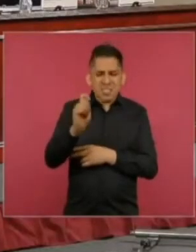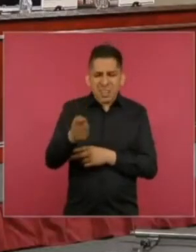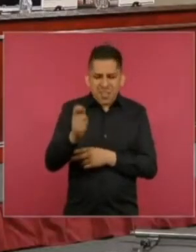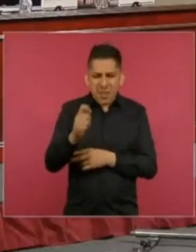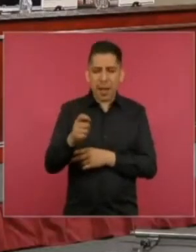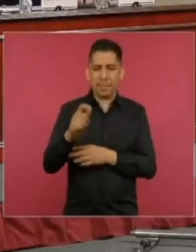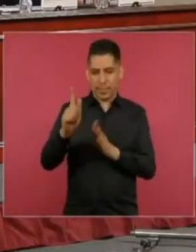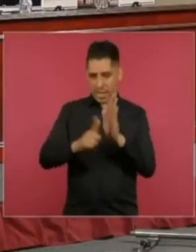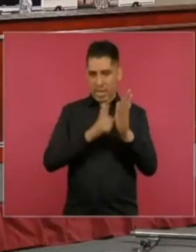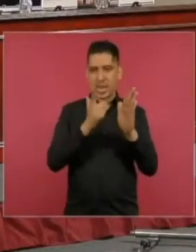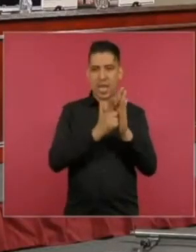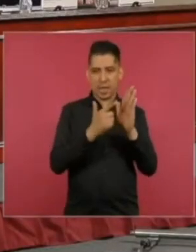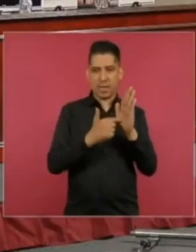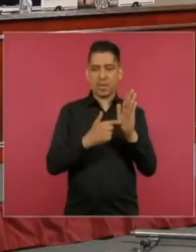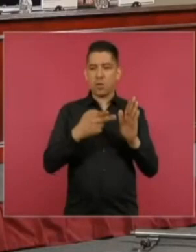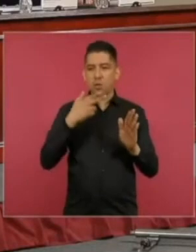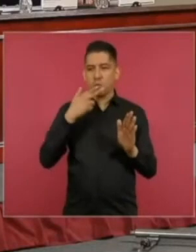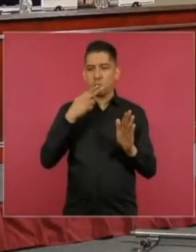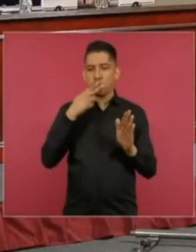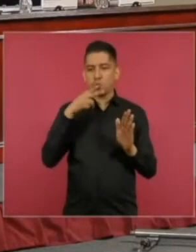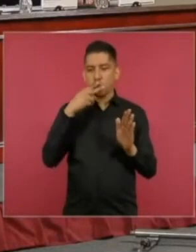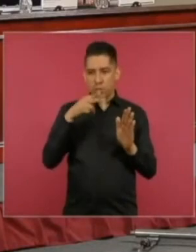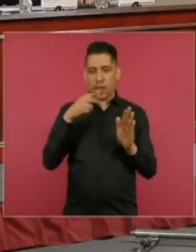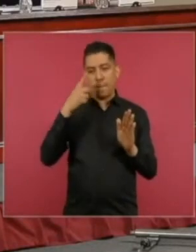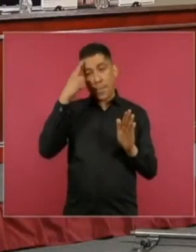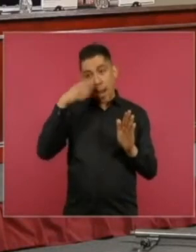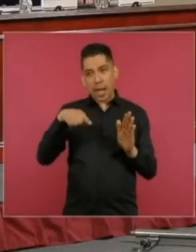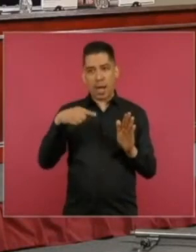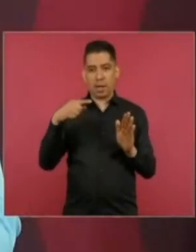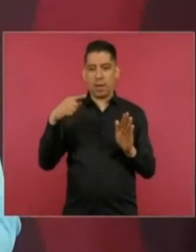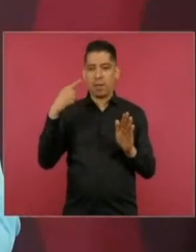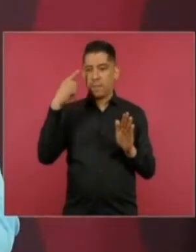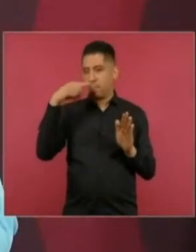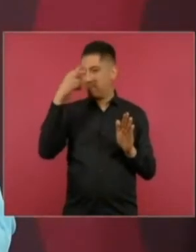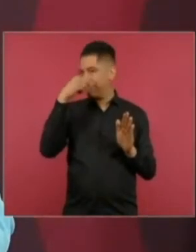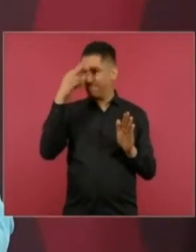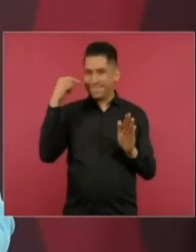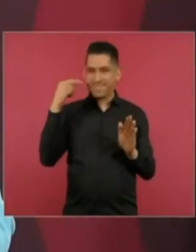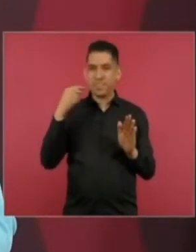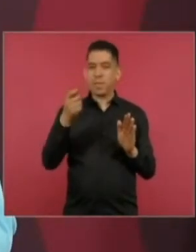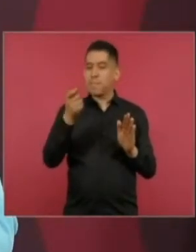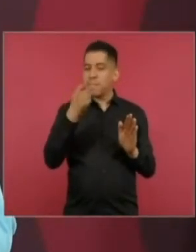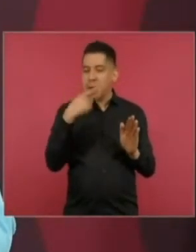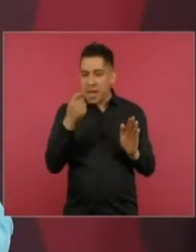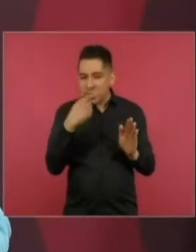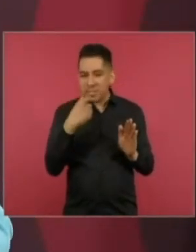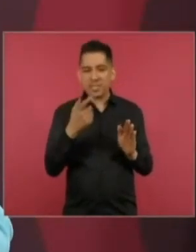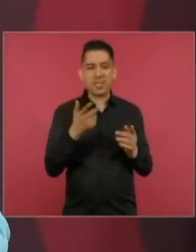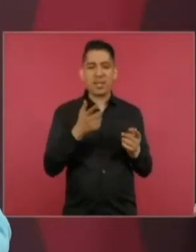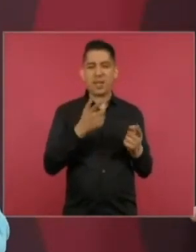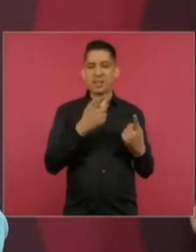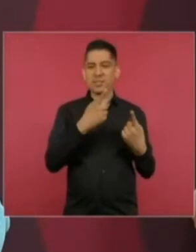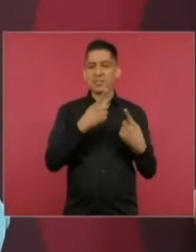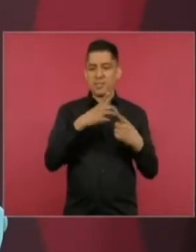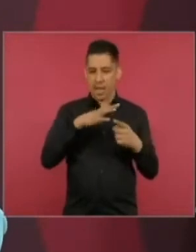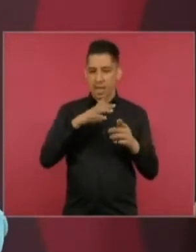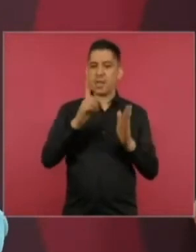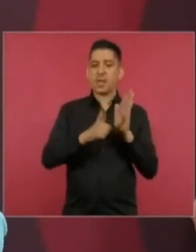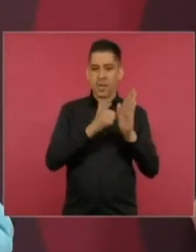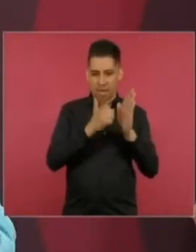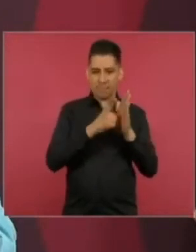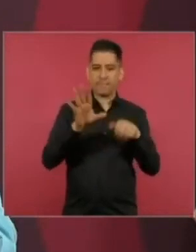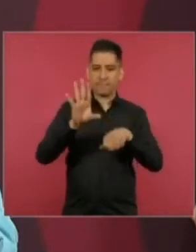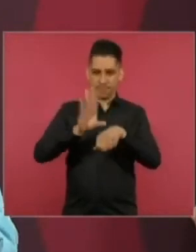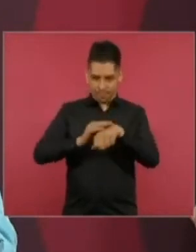legal utilizados para cosméticos, farmacéuticos, etcétera, y por supuesto hay una vía de ilegalidad, que esa es la